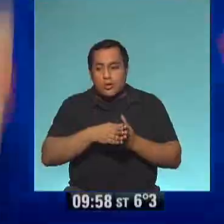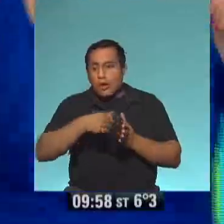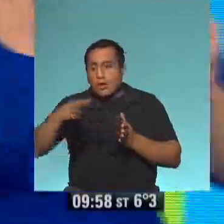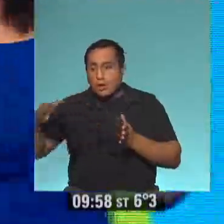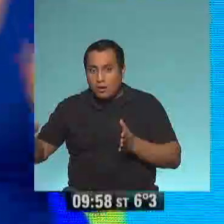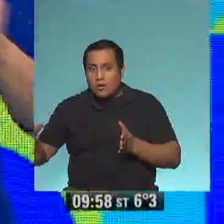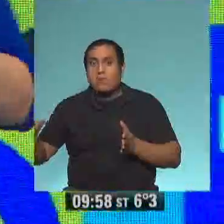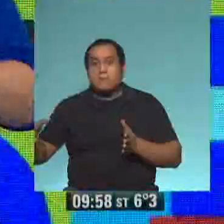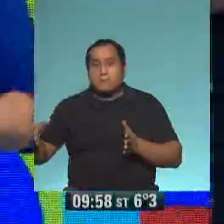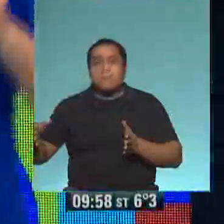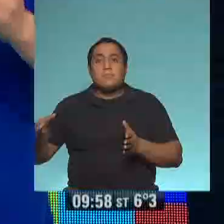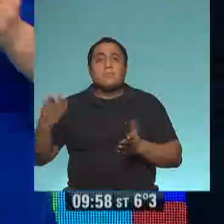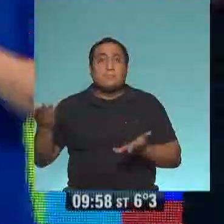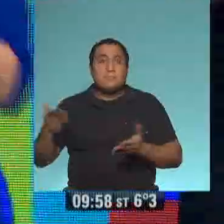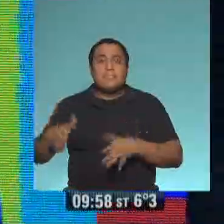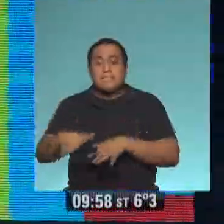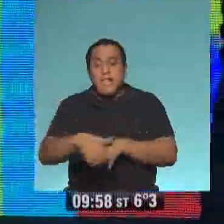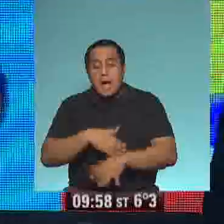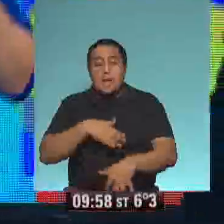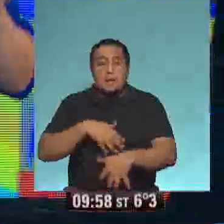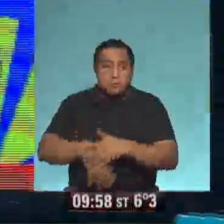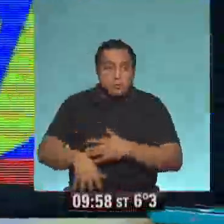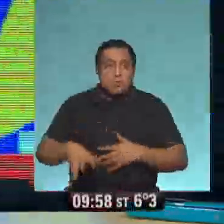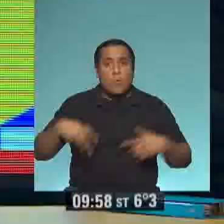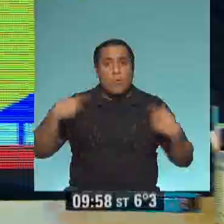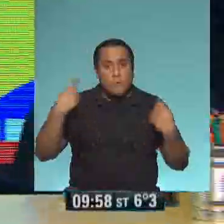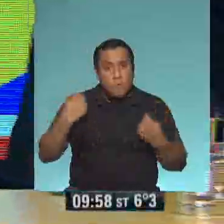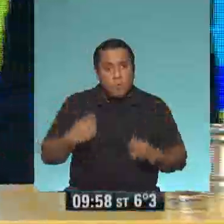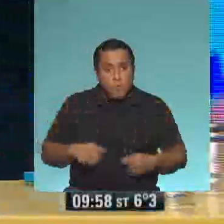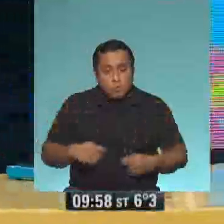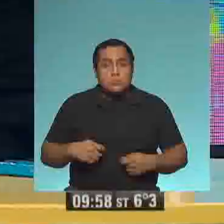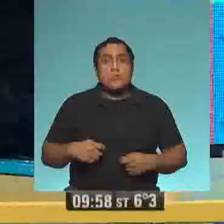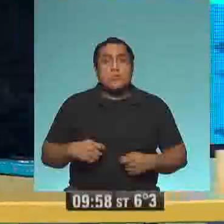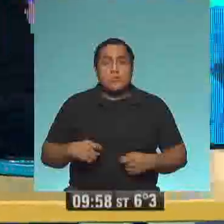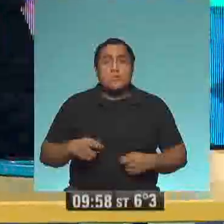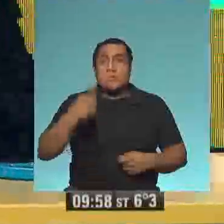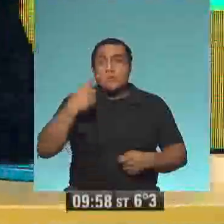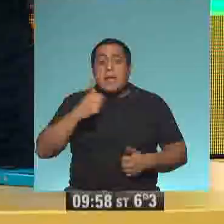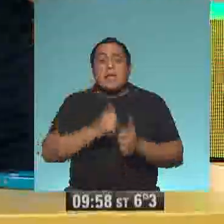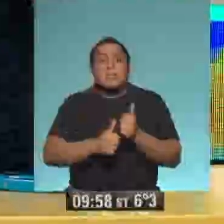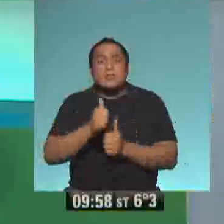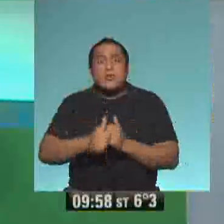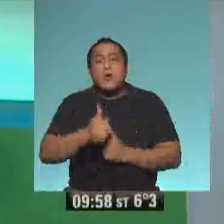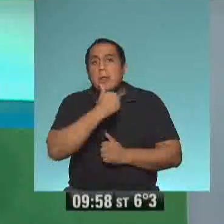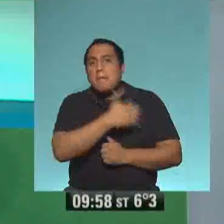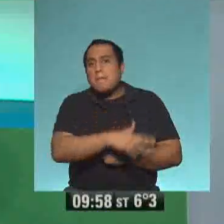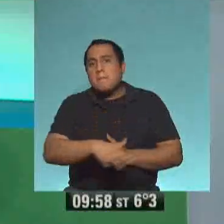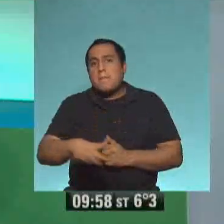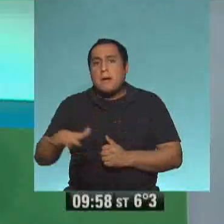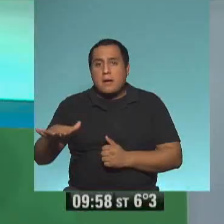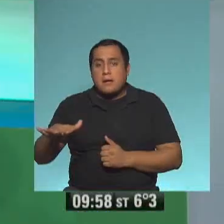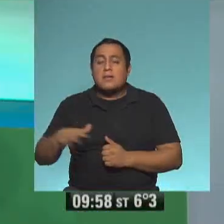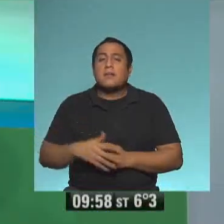función. Las zapatillas y el canguro azul. Una historia en el mar,